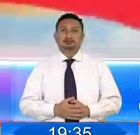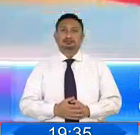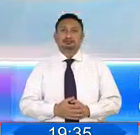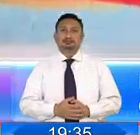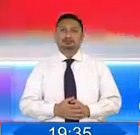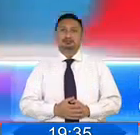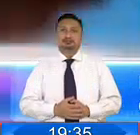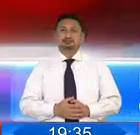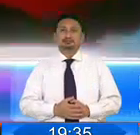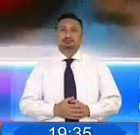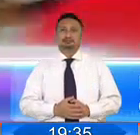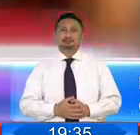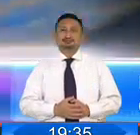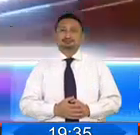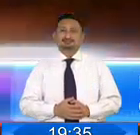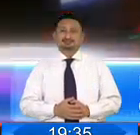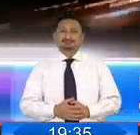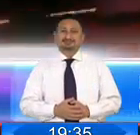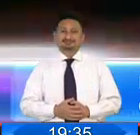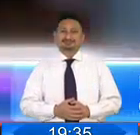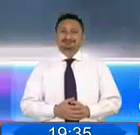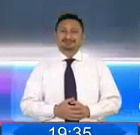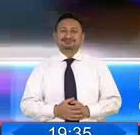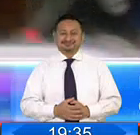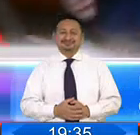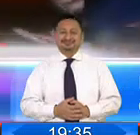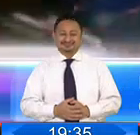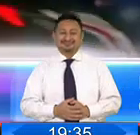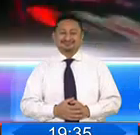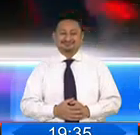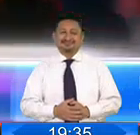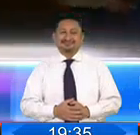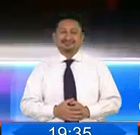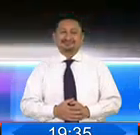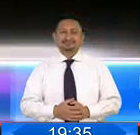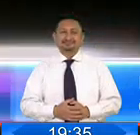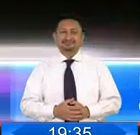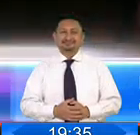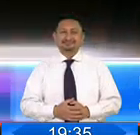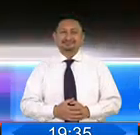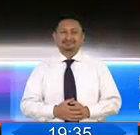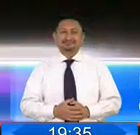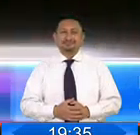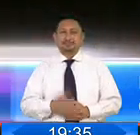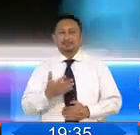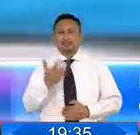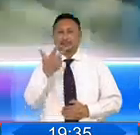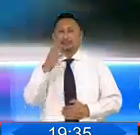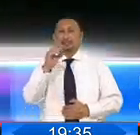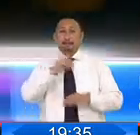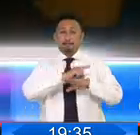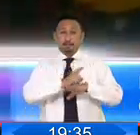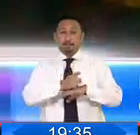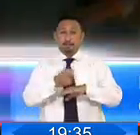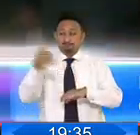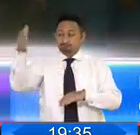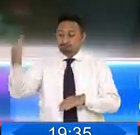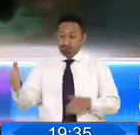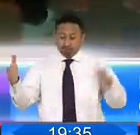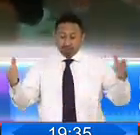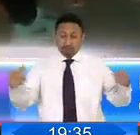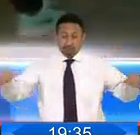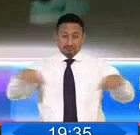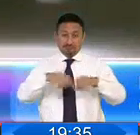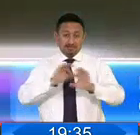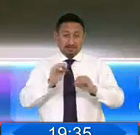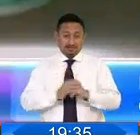Y acá hay otra señora, estamos en la Vía Daule. Se cerró el paso hace aproximadamente una media hora y lamentablemente se han